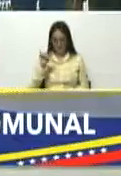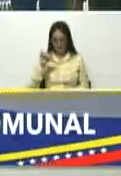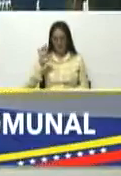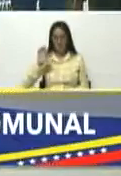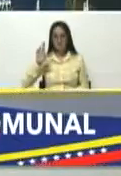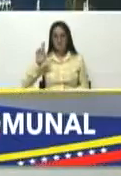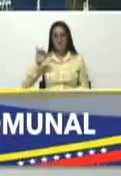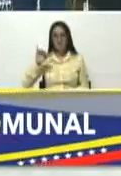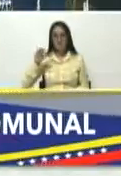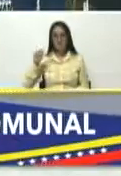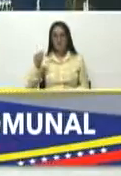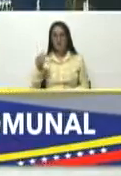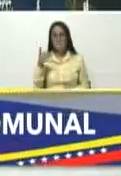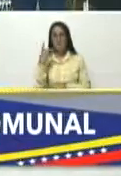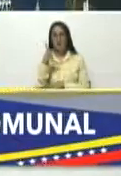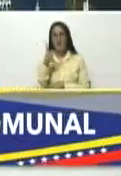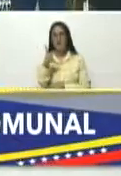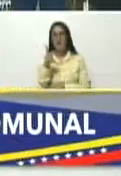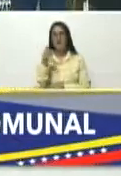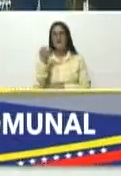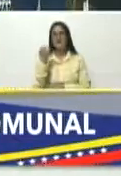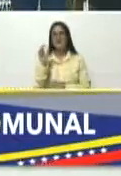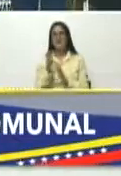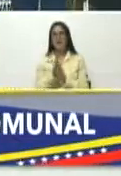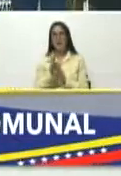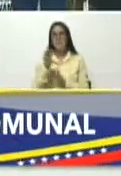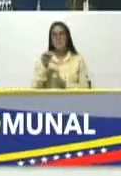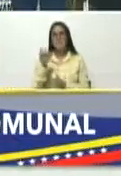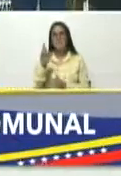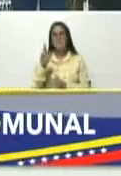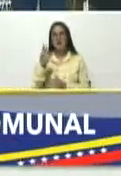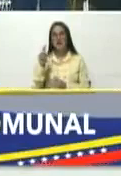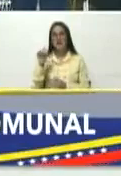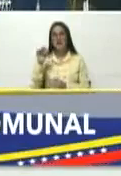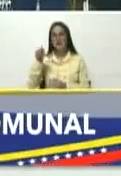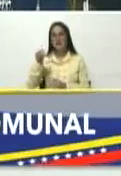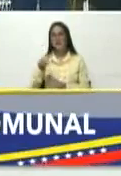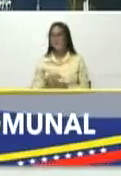parroquia San Martín de Porras, ¿verdad?